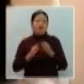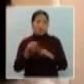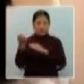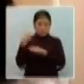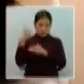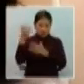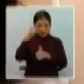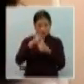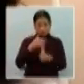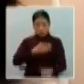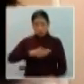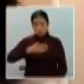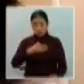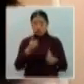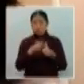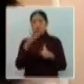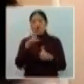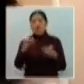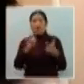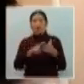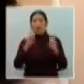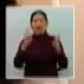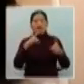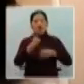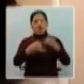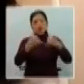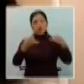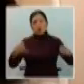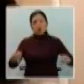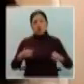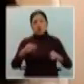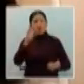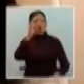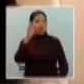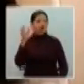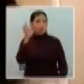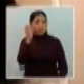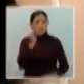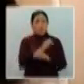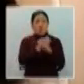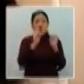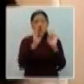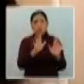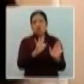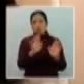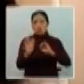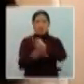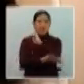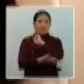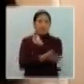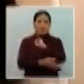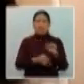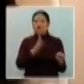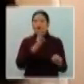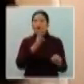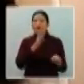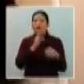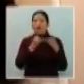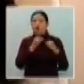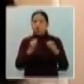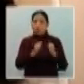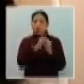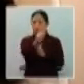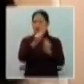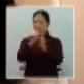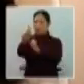va a llegar en los idiomas indígenas originarios campesinos a las poblaciones más lejanas y